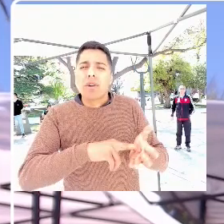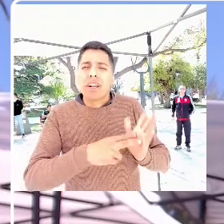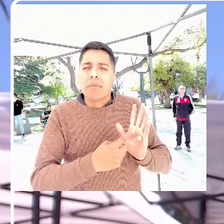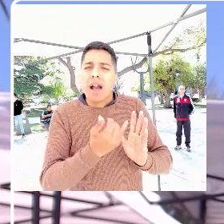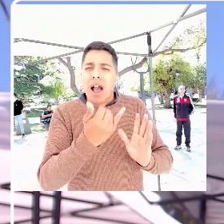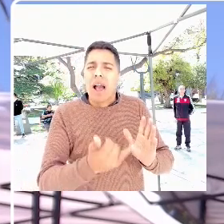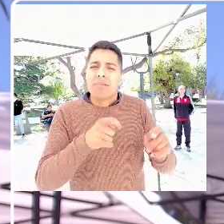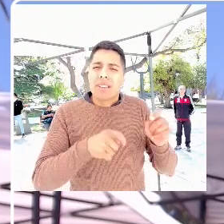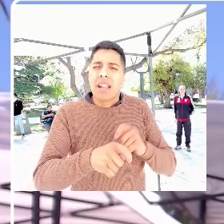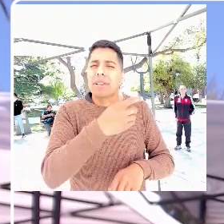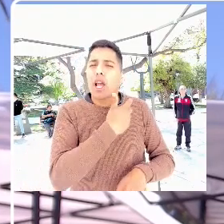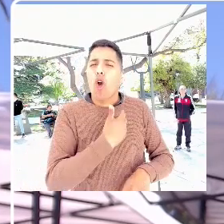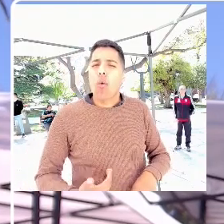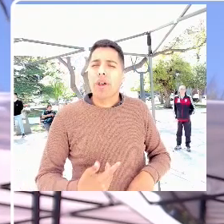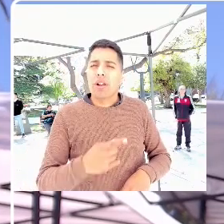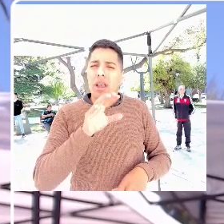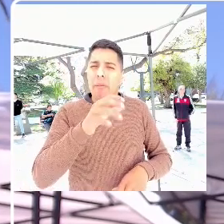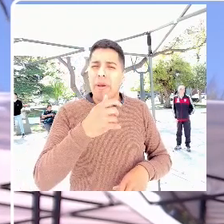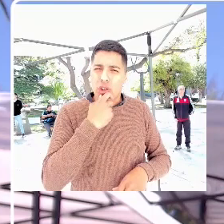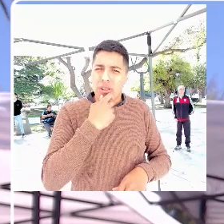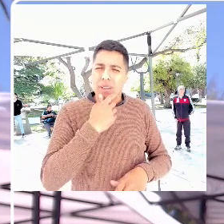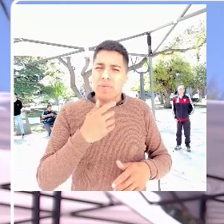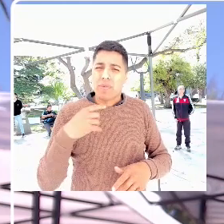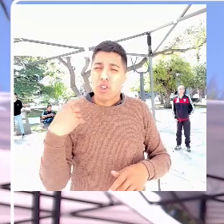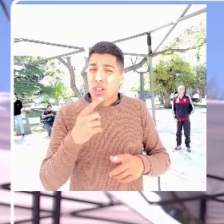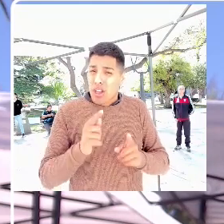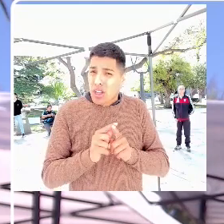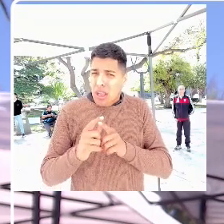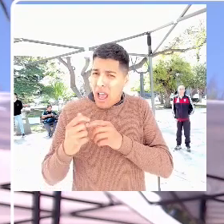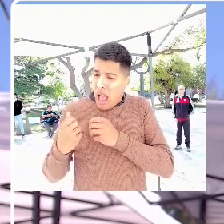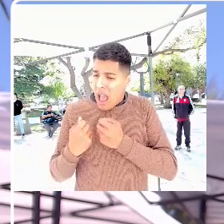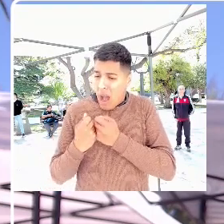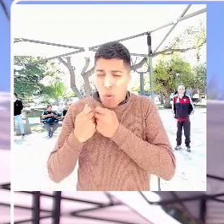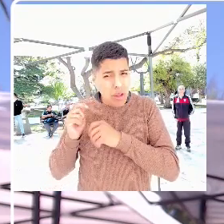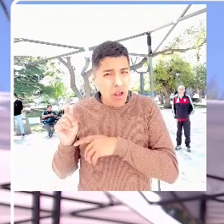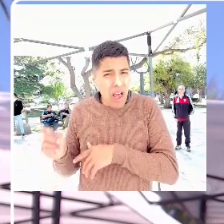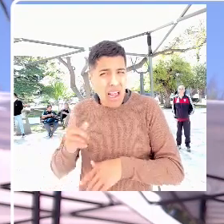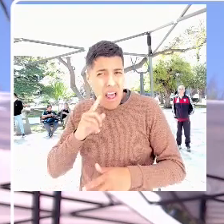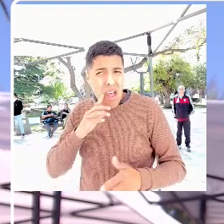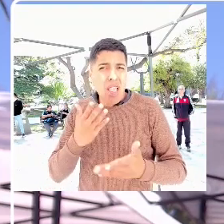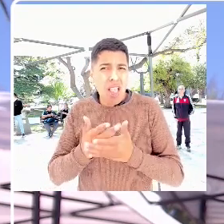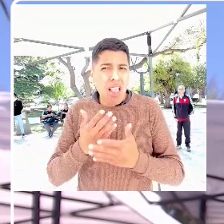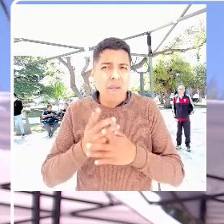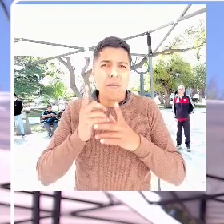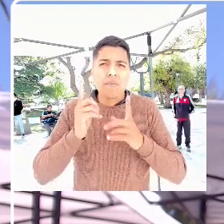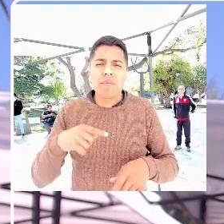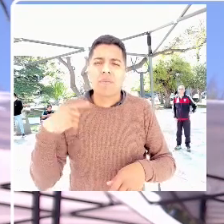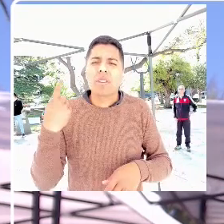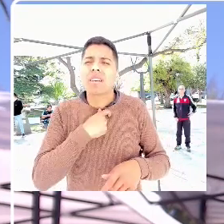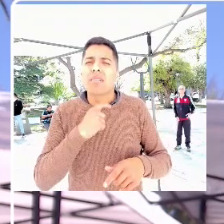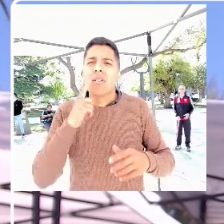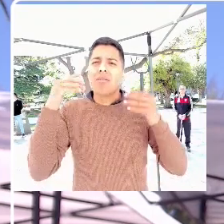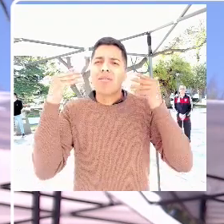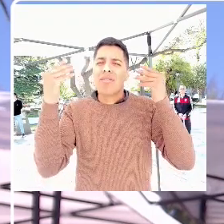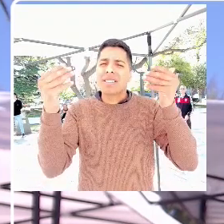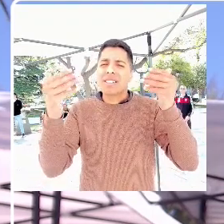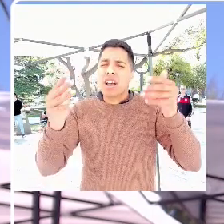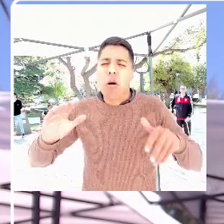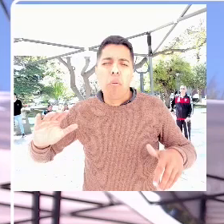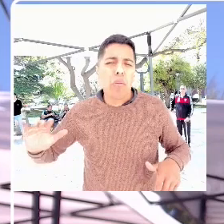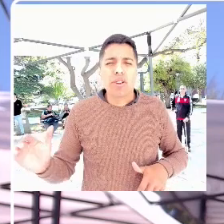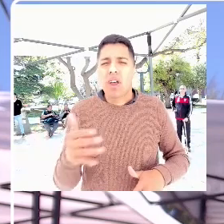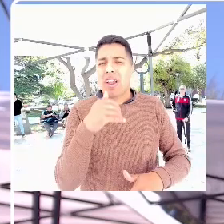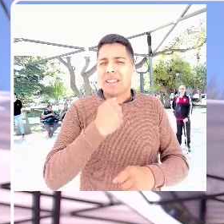solamente hacer propio el reclamo de los propios bomberos, sino también felicitarlos y agradecerles por toda la labor que